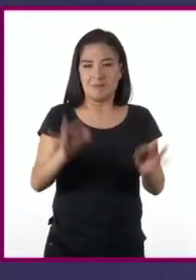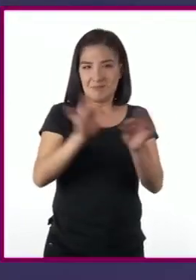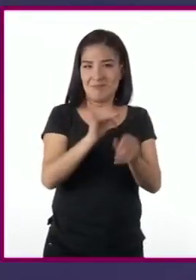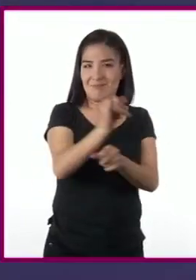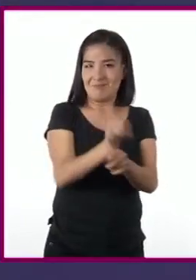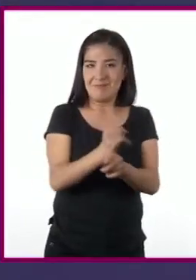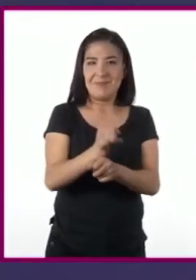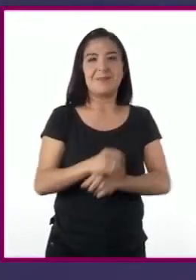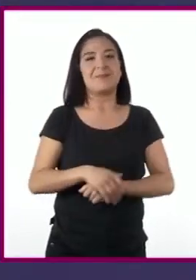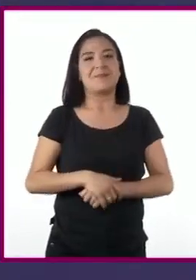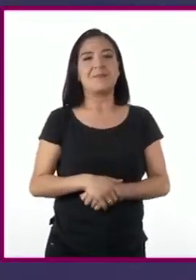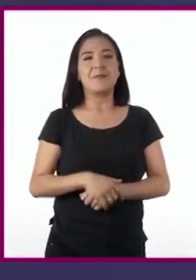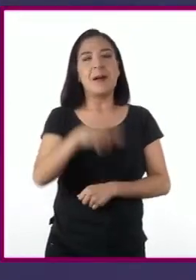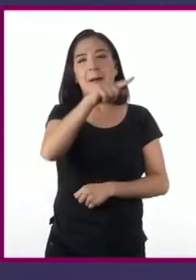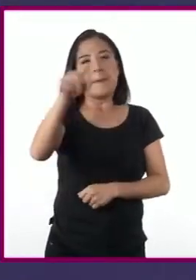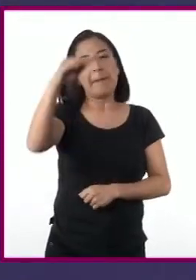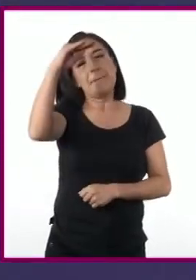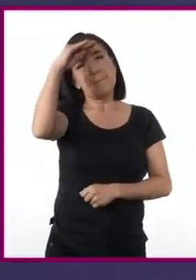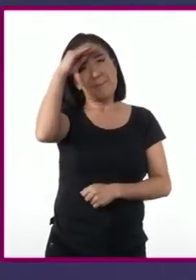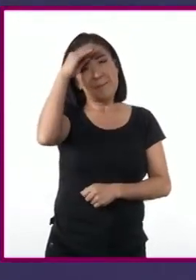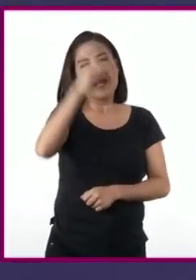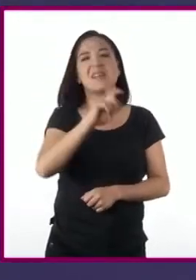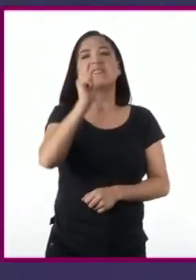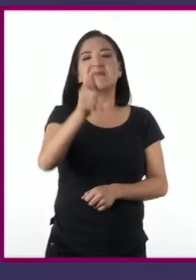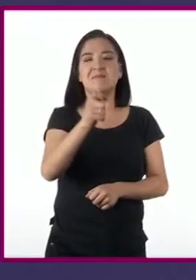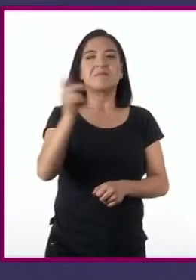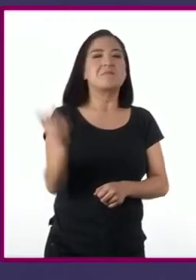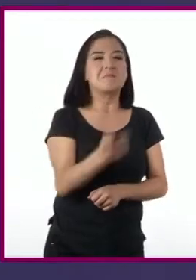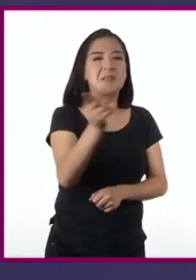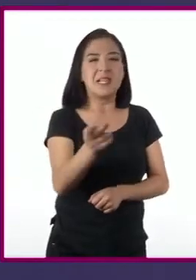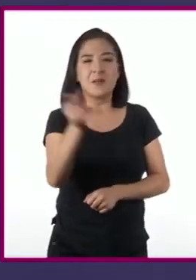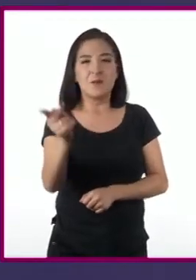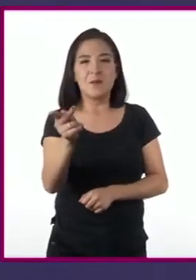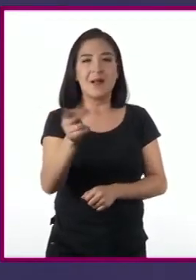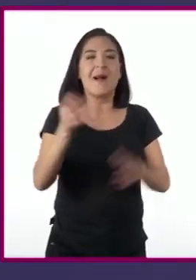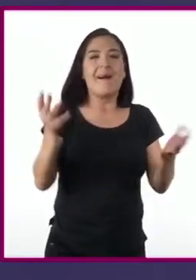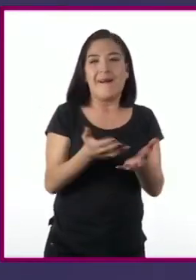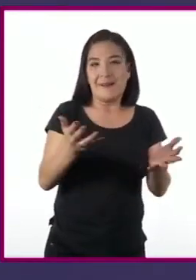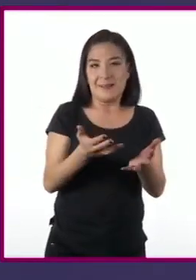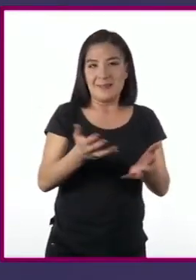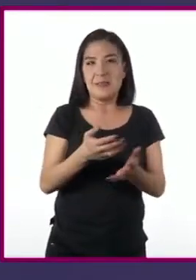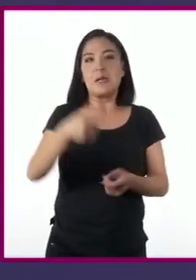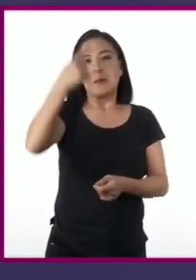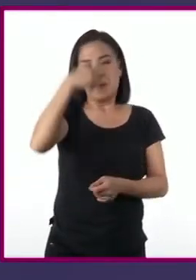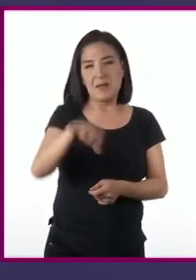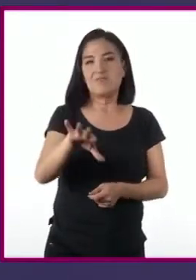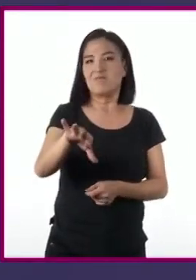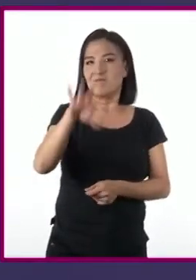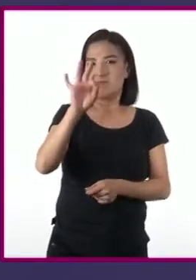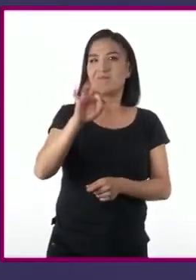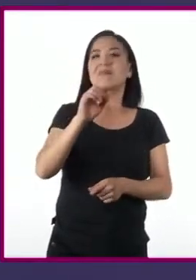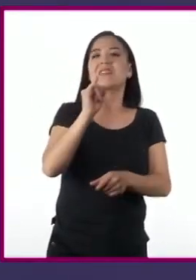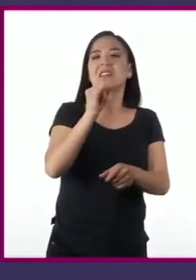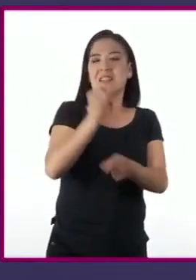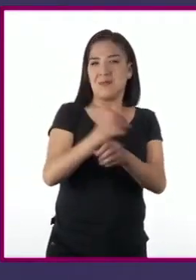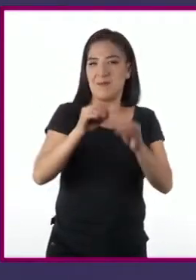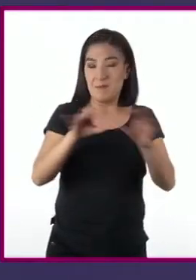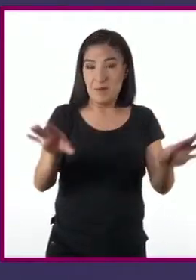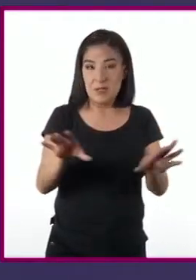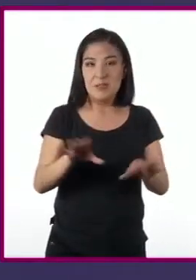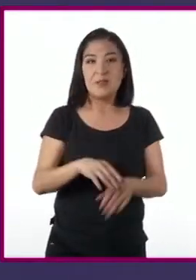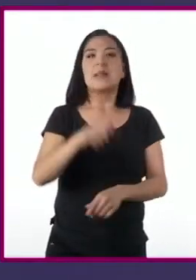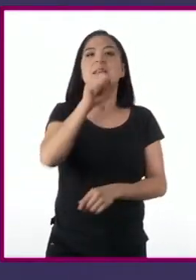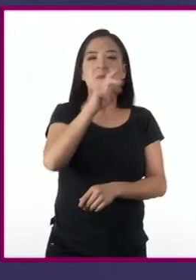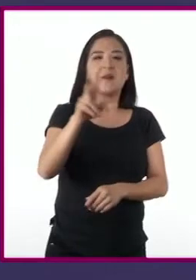investigación. Piensen en el tipo de preguntas que deben realizarse para encontrar información y observen